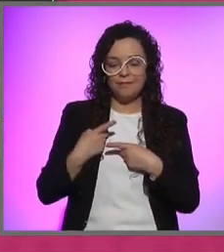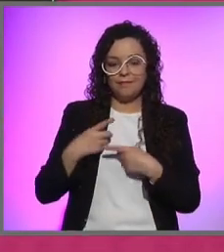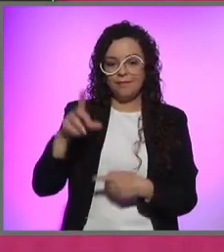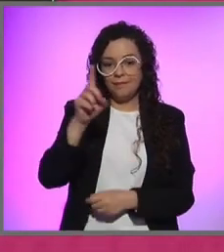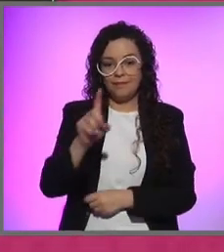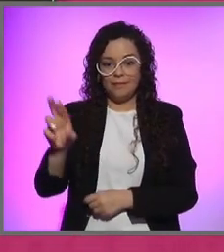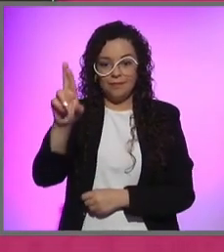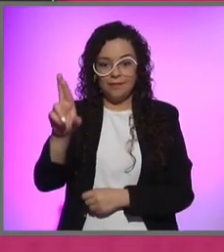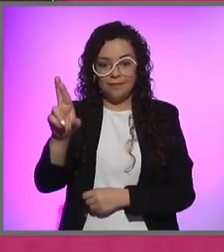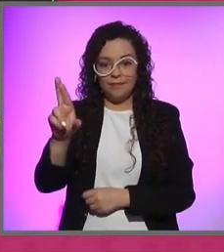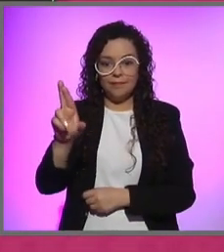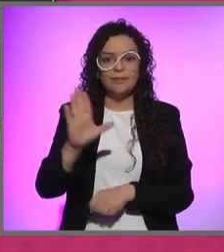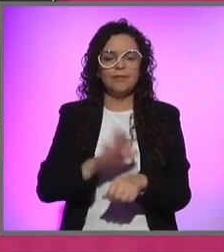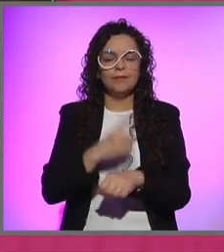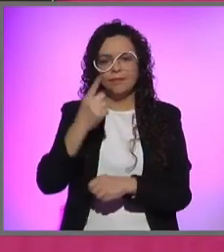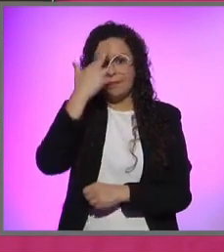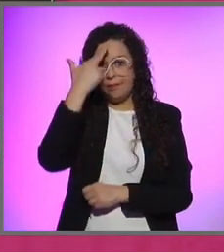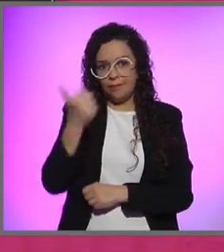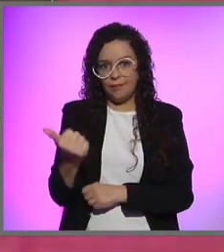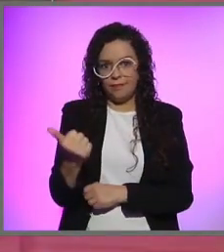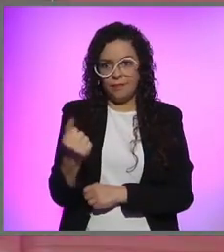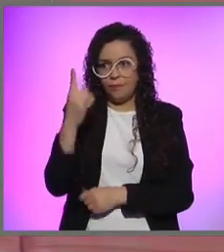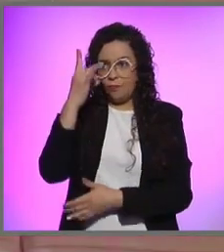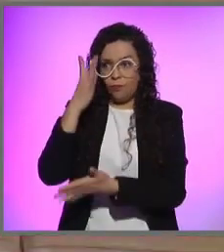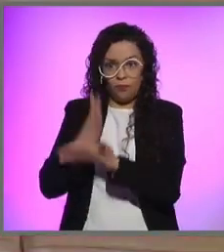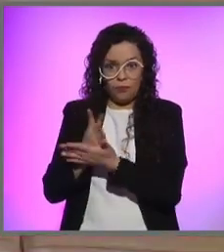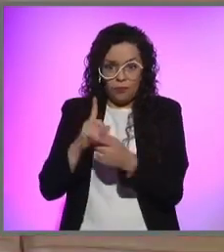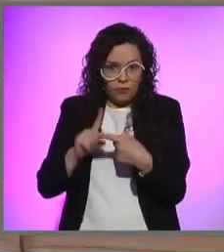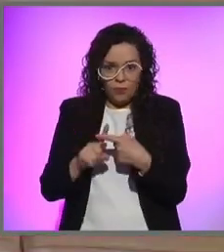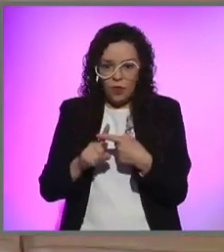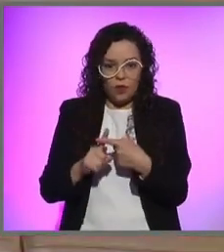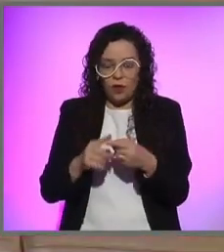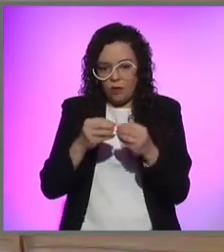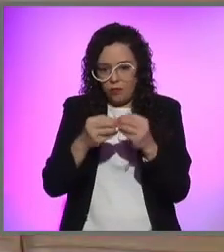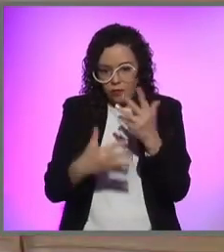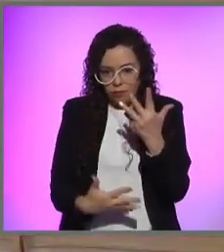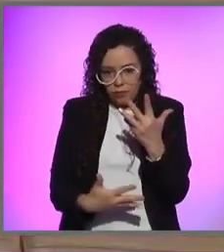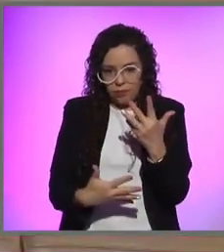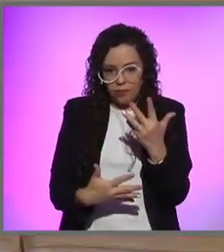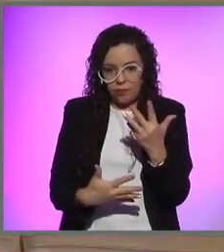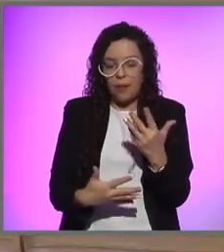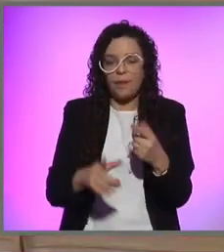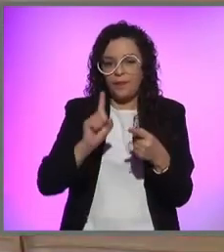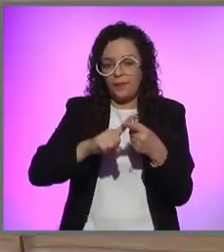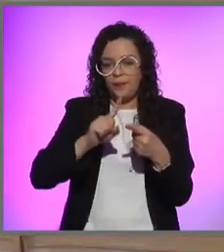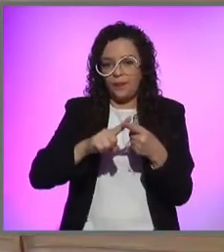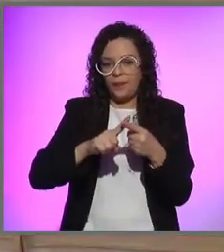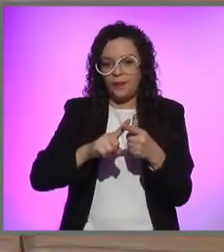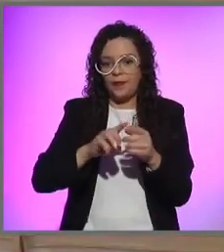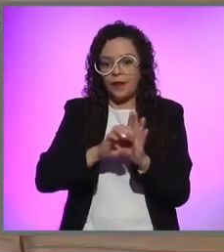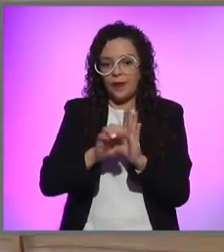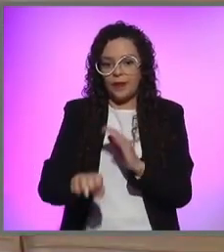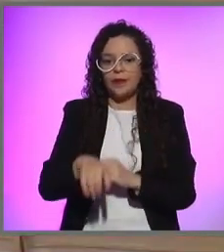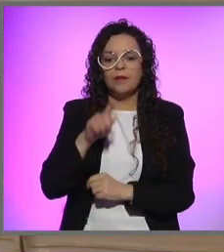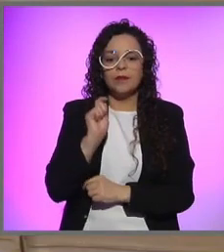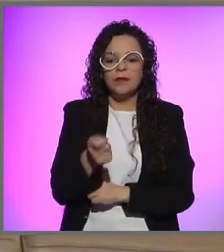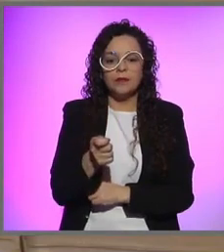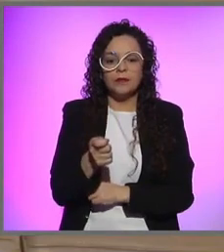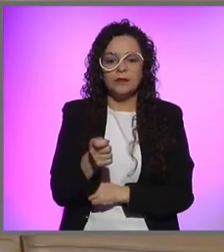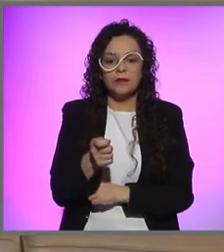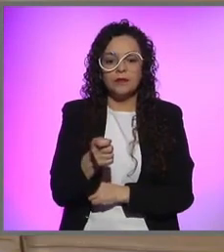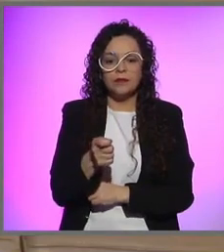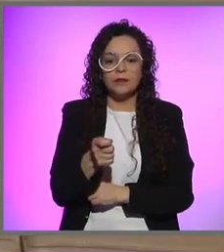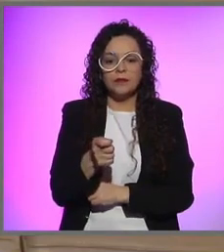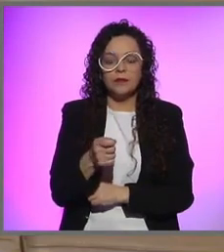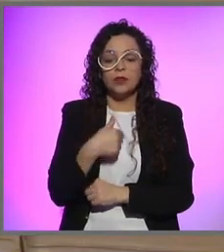sola cosa, sino por varias. Con tres cosas, un poco. La primera sería el hecho de mi paso